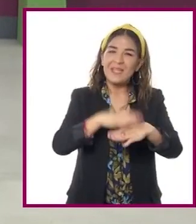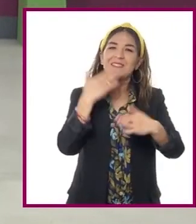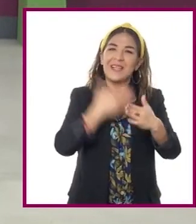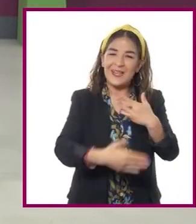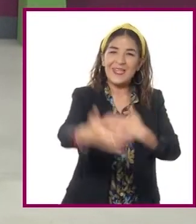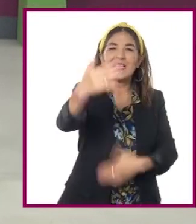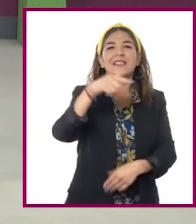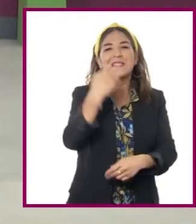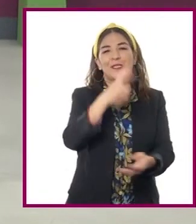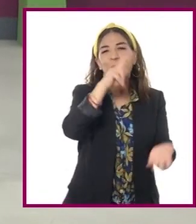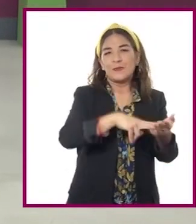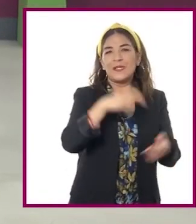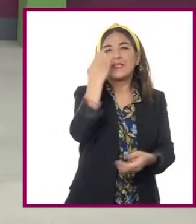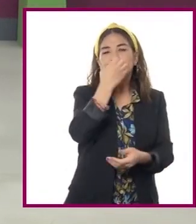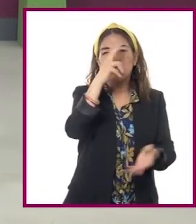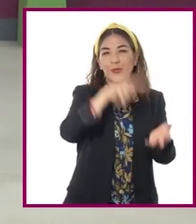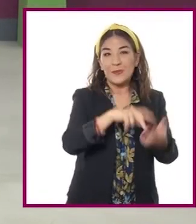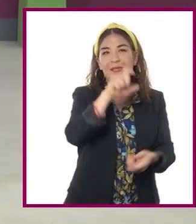este ciclo escolar.